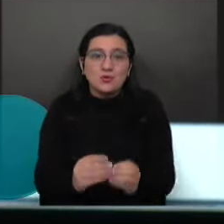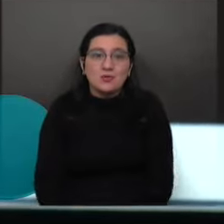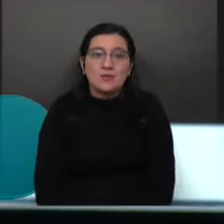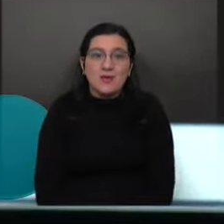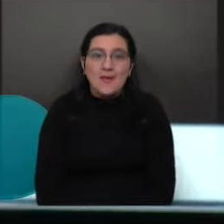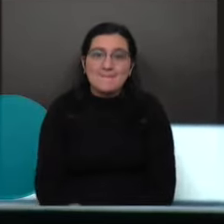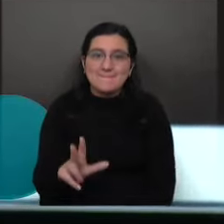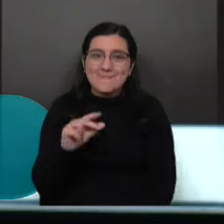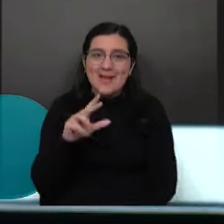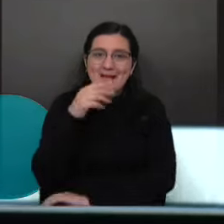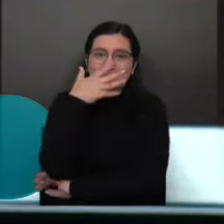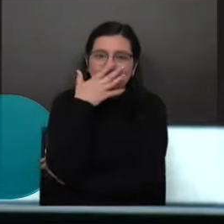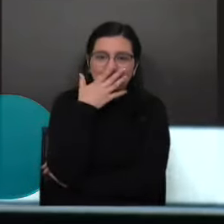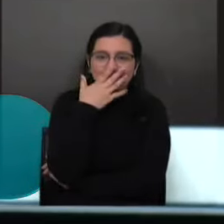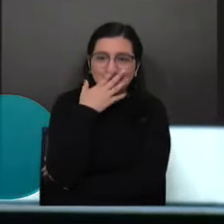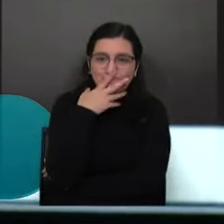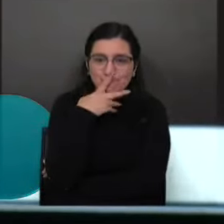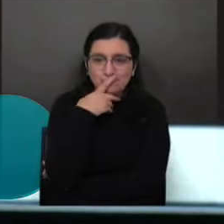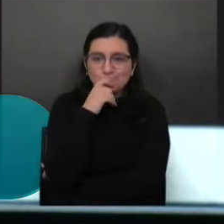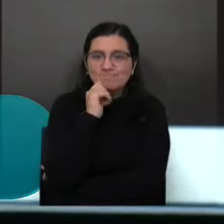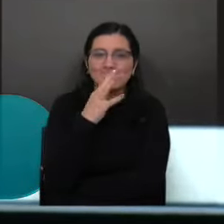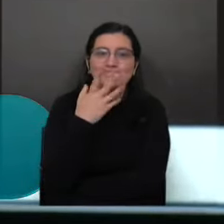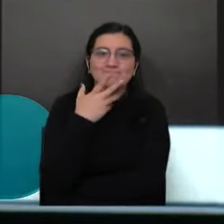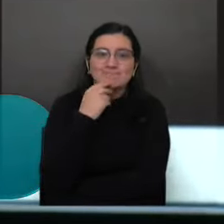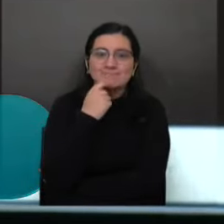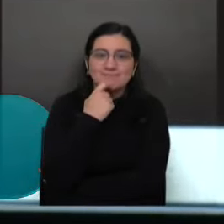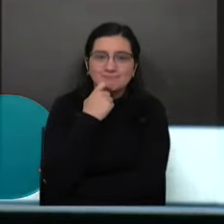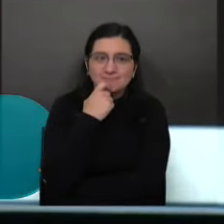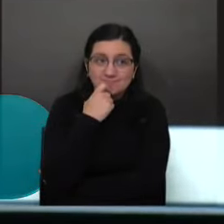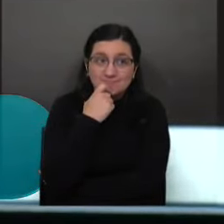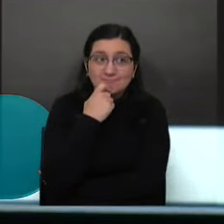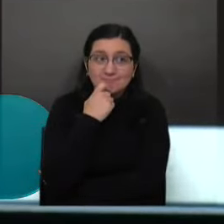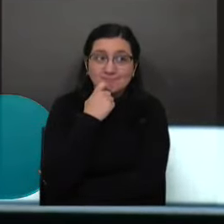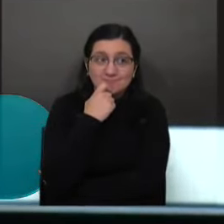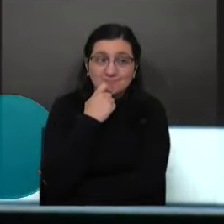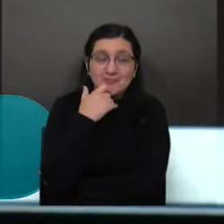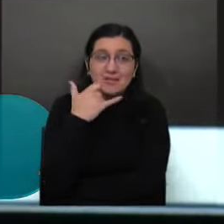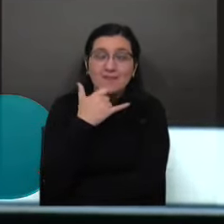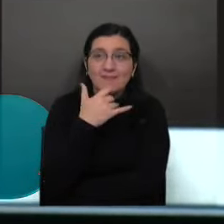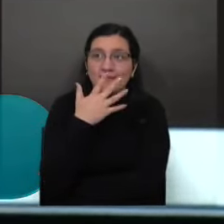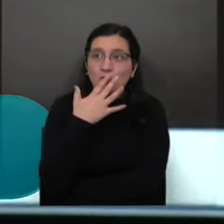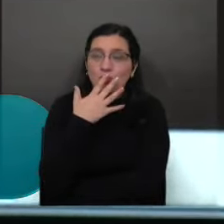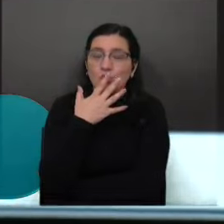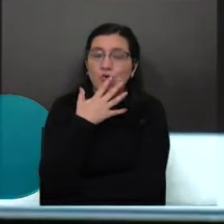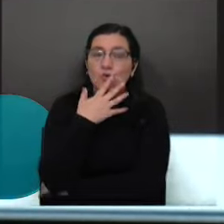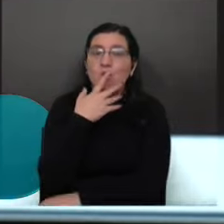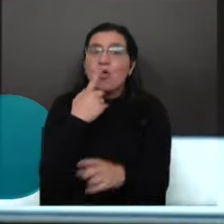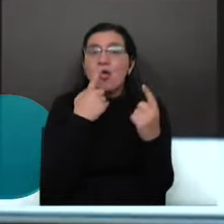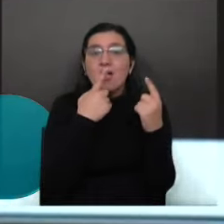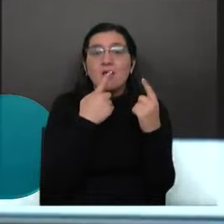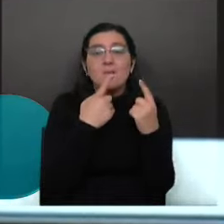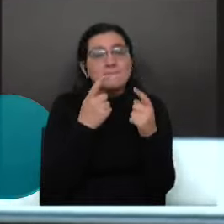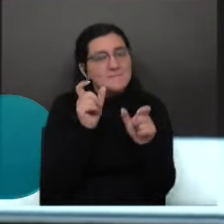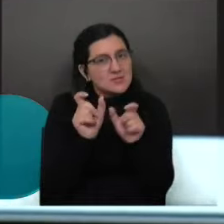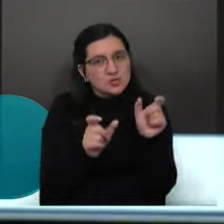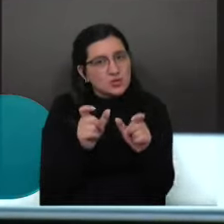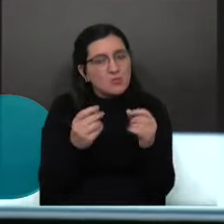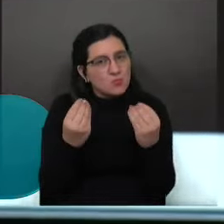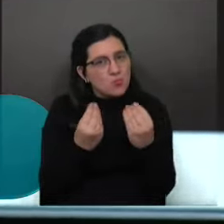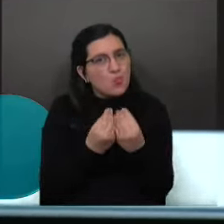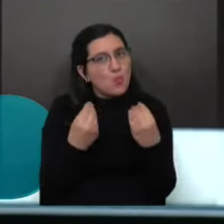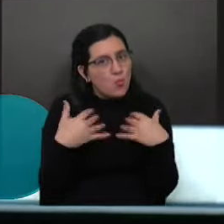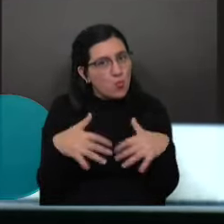fa es que tuve tuve real Tengo trayectos de gente muy zarpada Lo